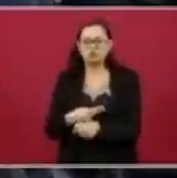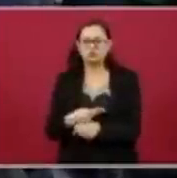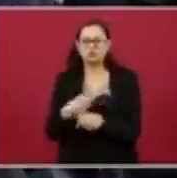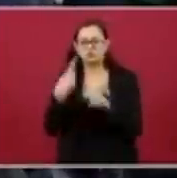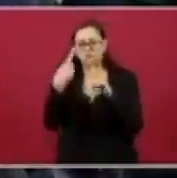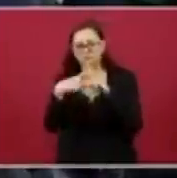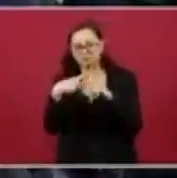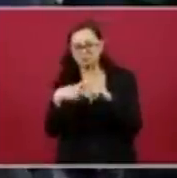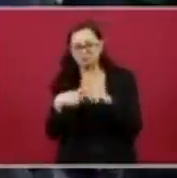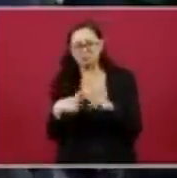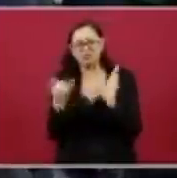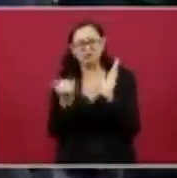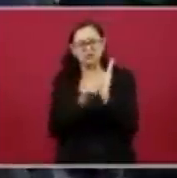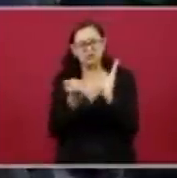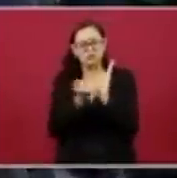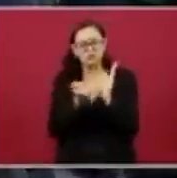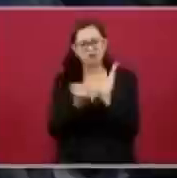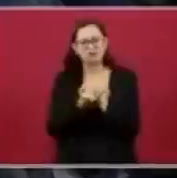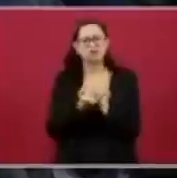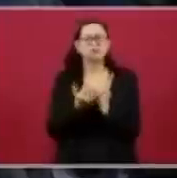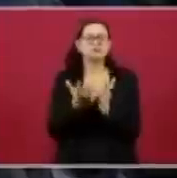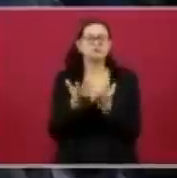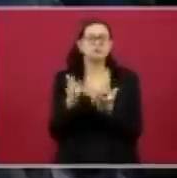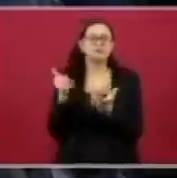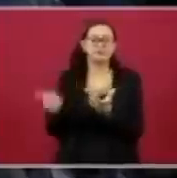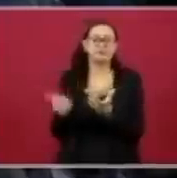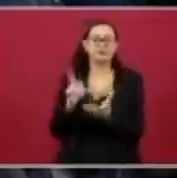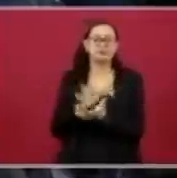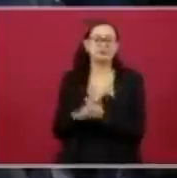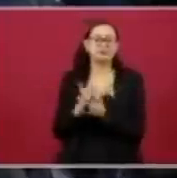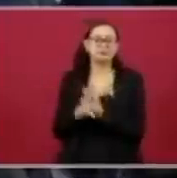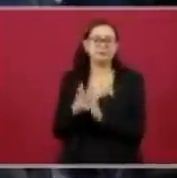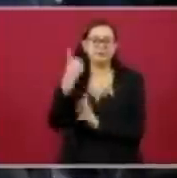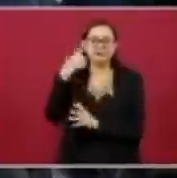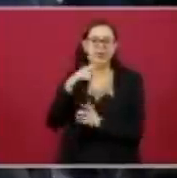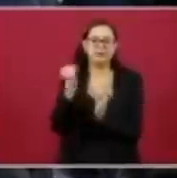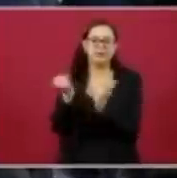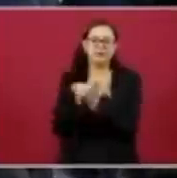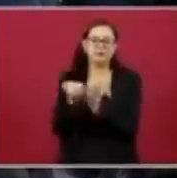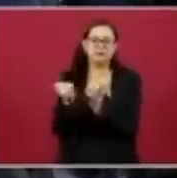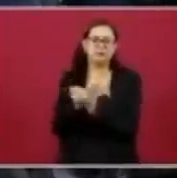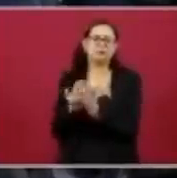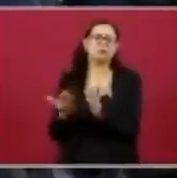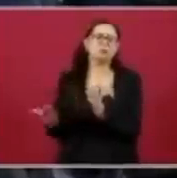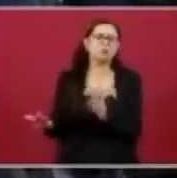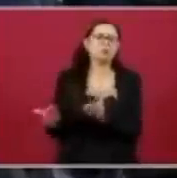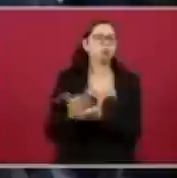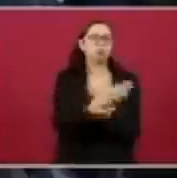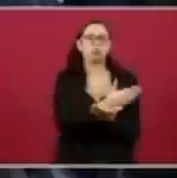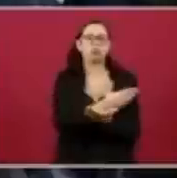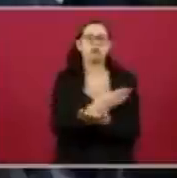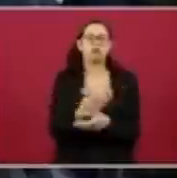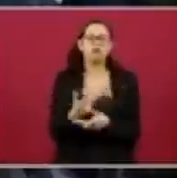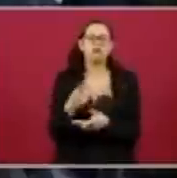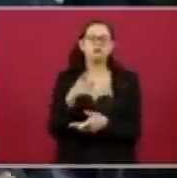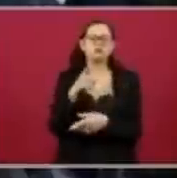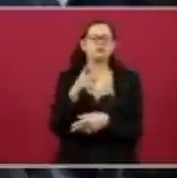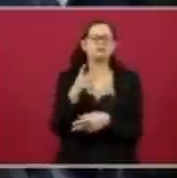de los impuestos, y se están utilizando precisamente para desviar estos fondos. ¿Cuál es la